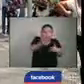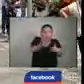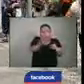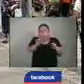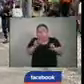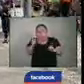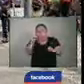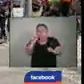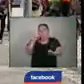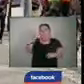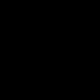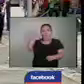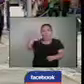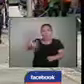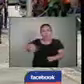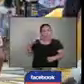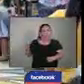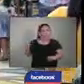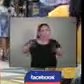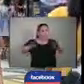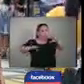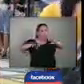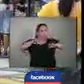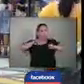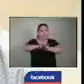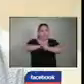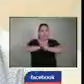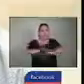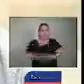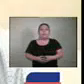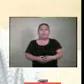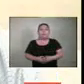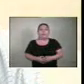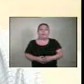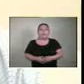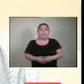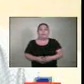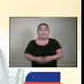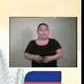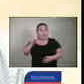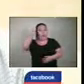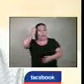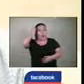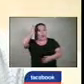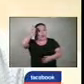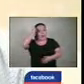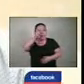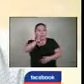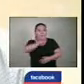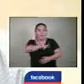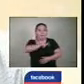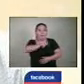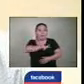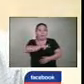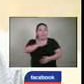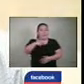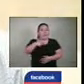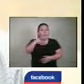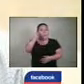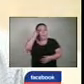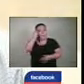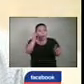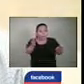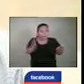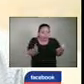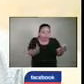considere un alto riesgo de contagio. En mi opinión muy personal, aquellos sitios muy encerrados,